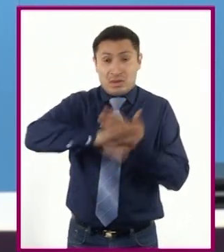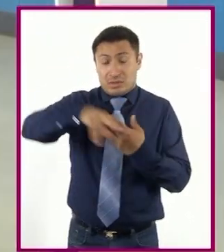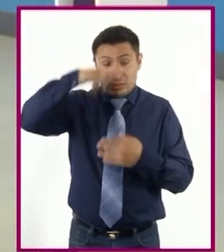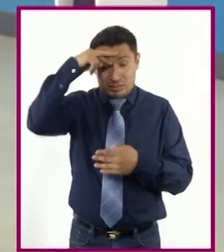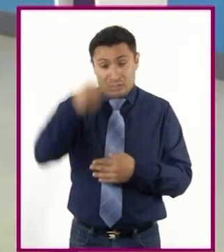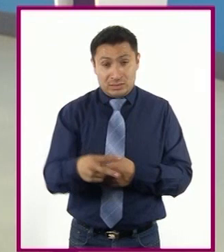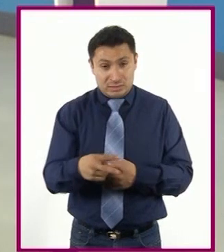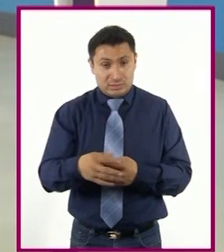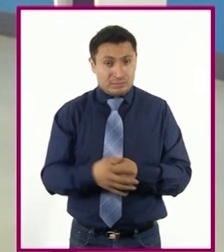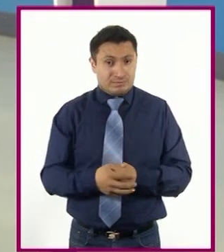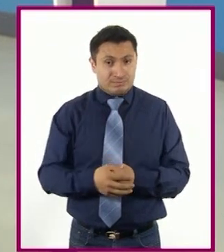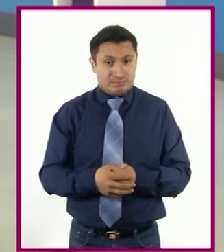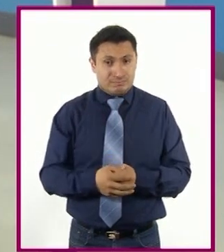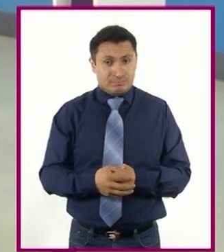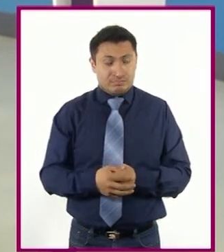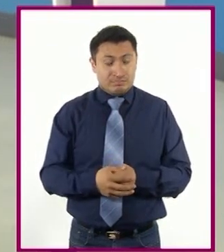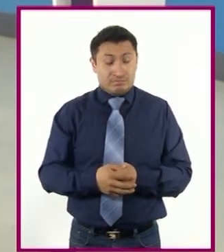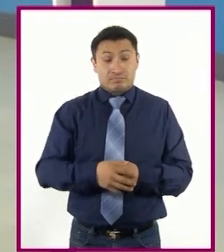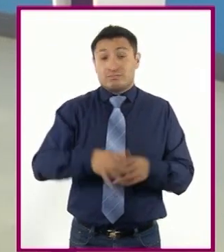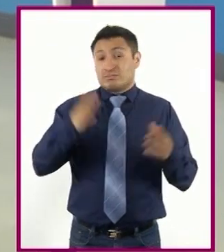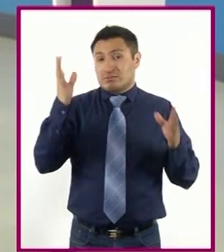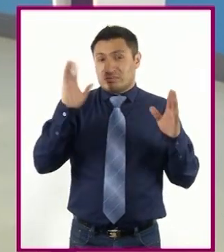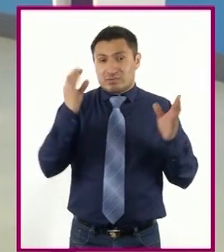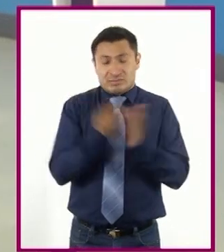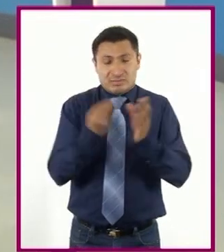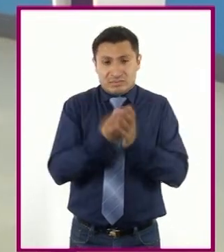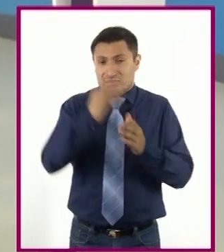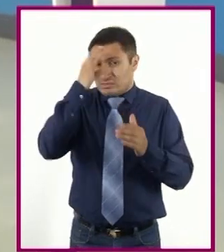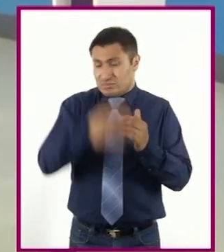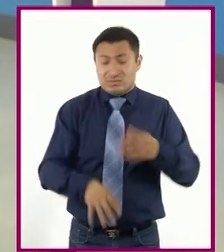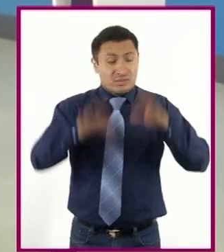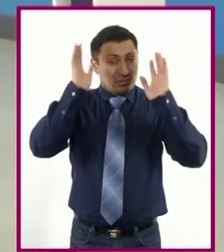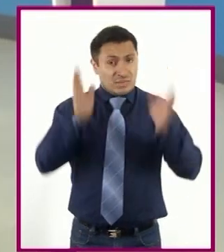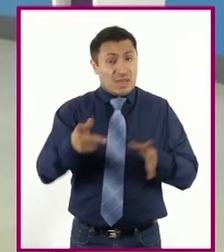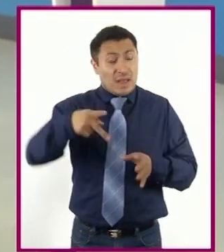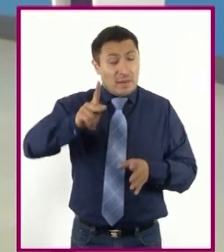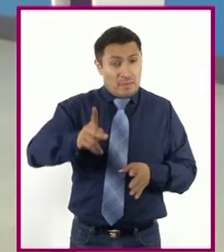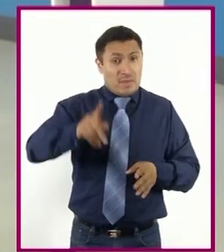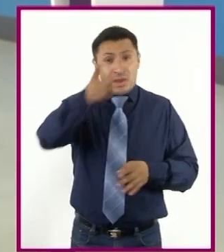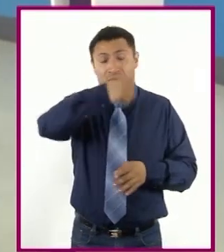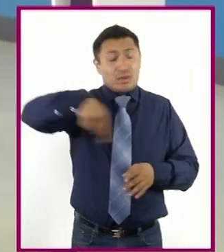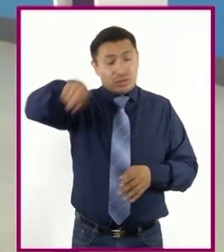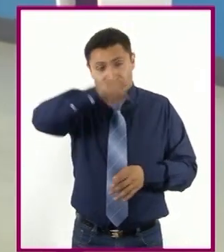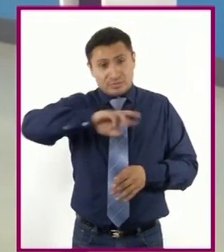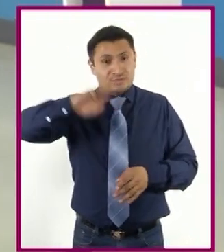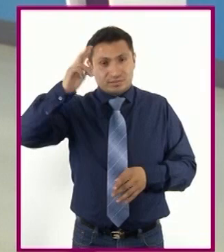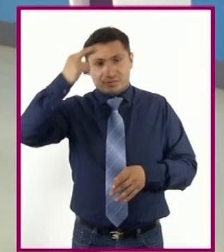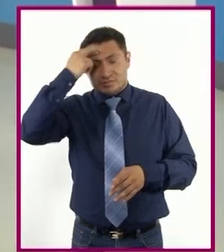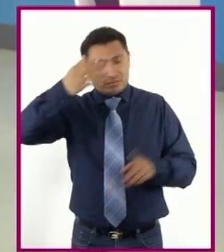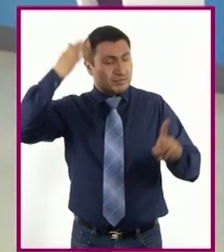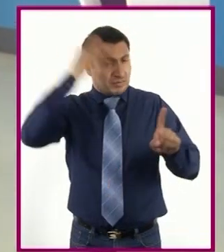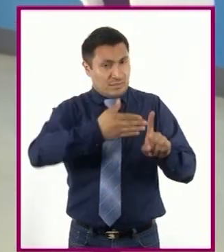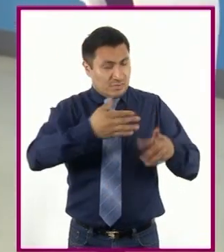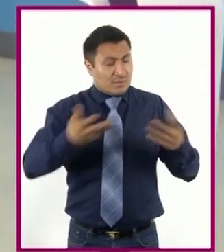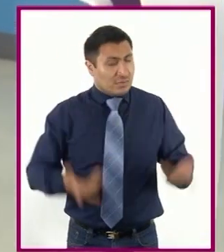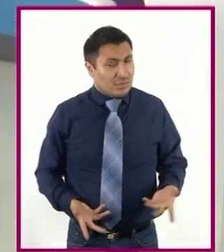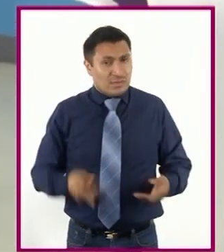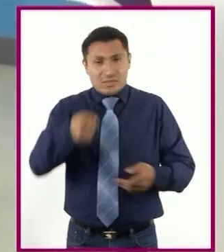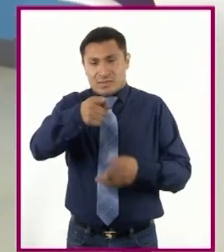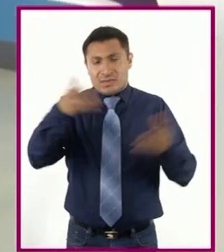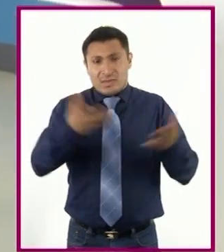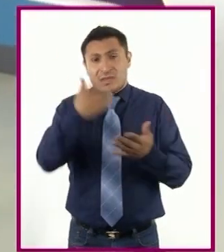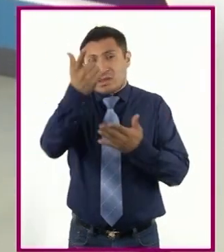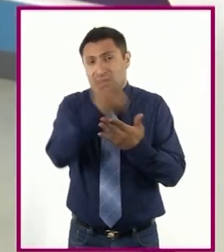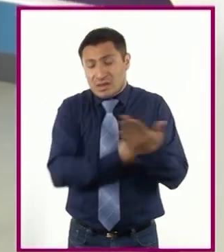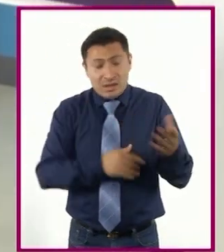México. Hemos llegado al final de la sesión, pero antes de despedirnos les tengo un reto. Hagan una